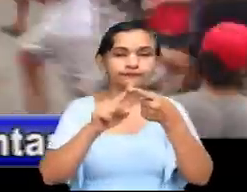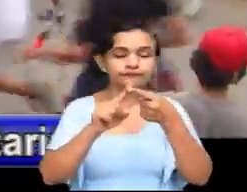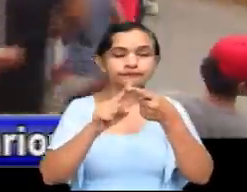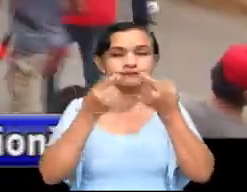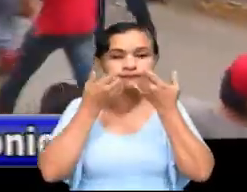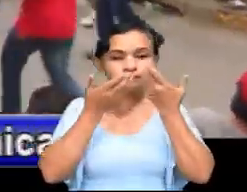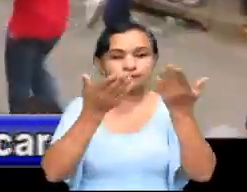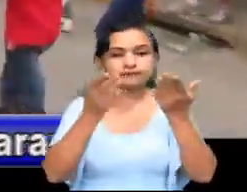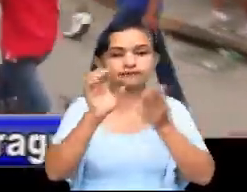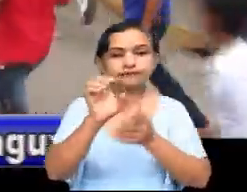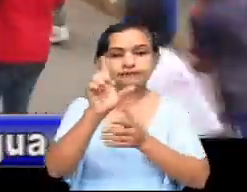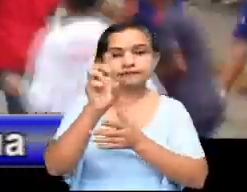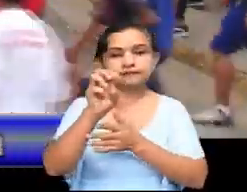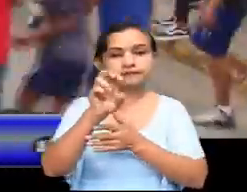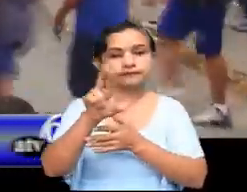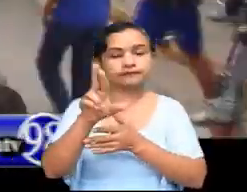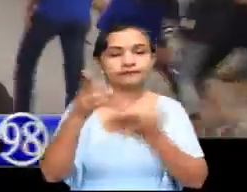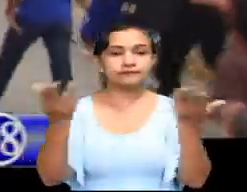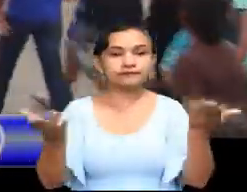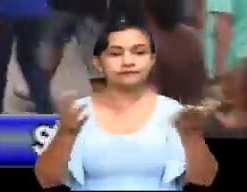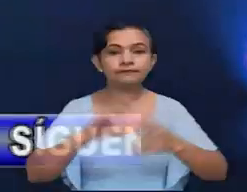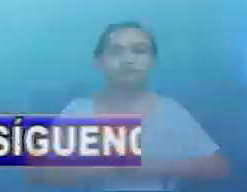les informó Elmer Marcia.